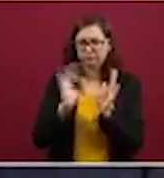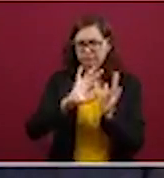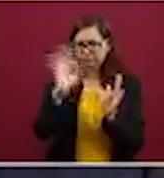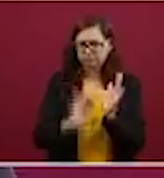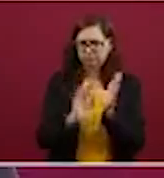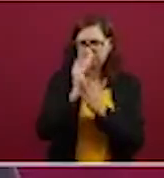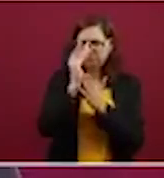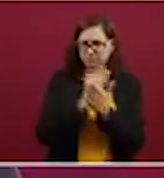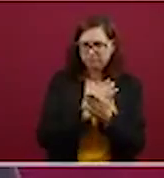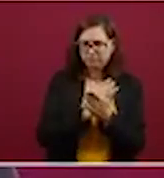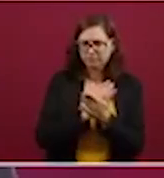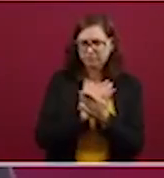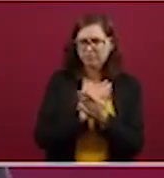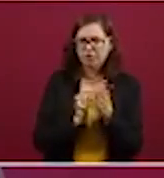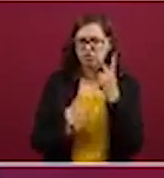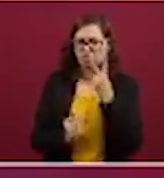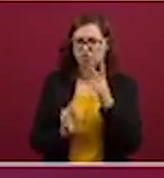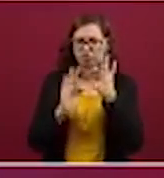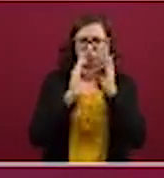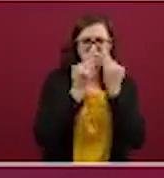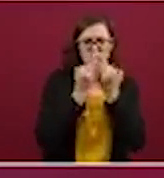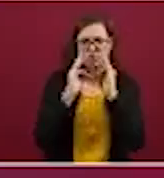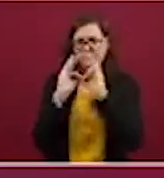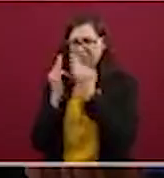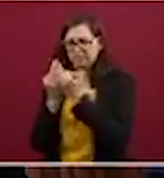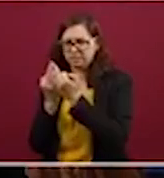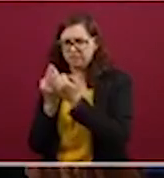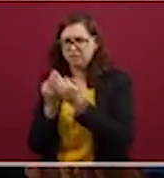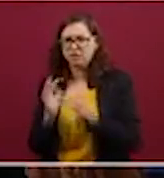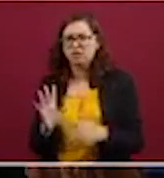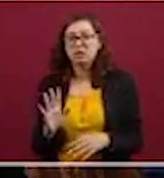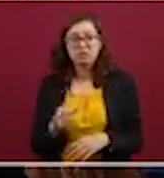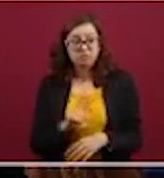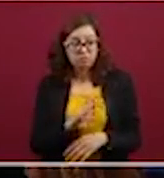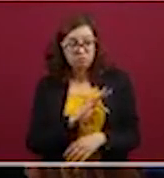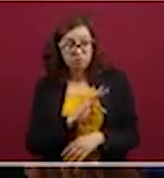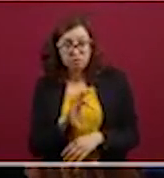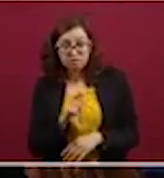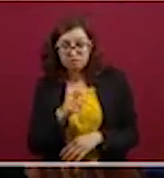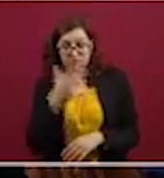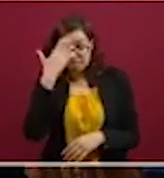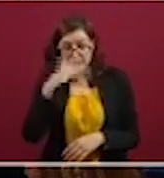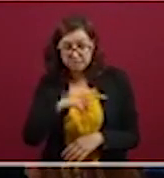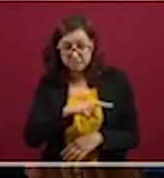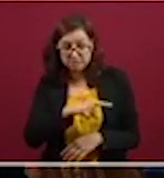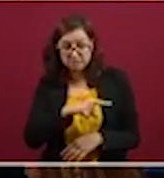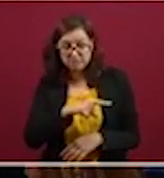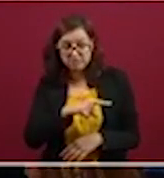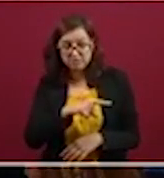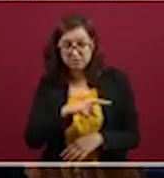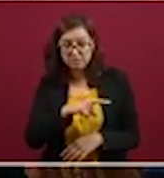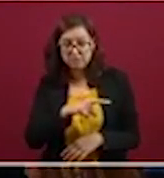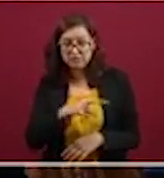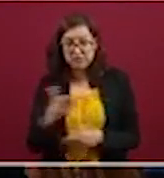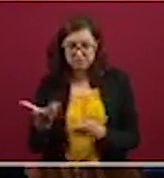de pemex a ver si tú tienes la playa